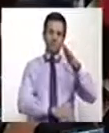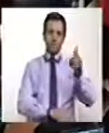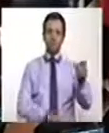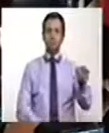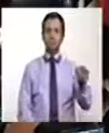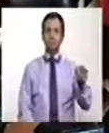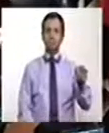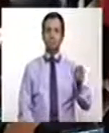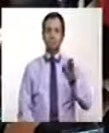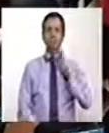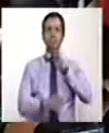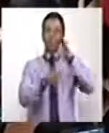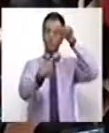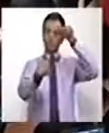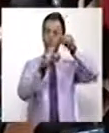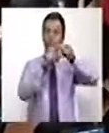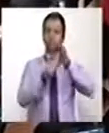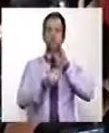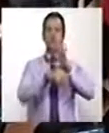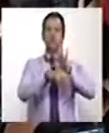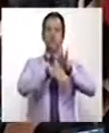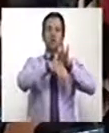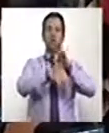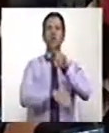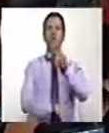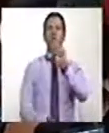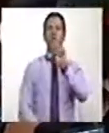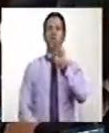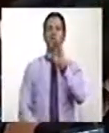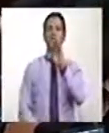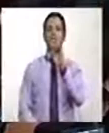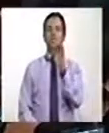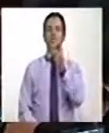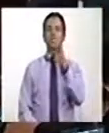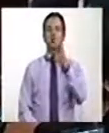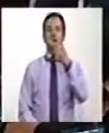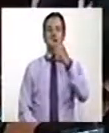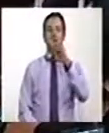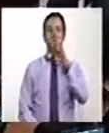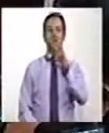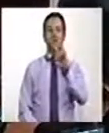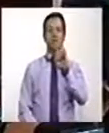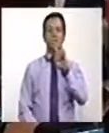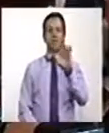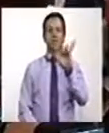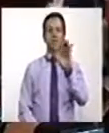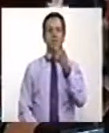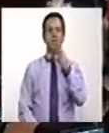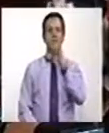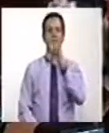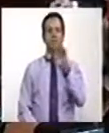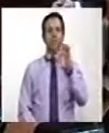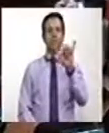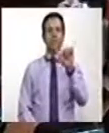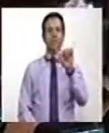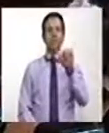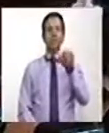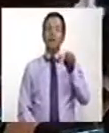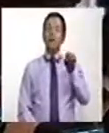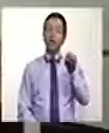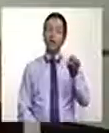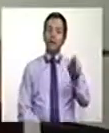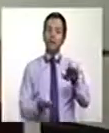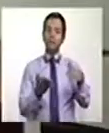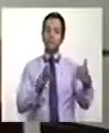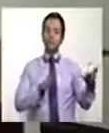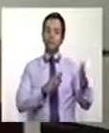en memoria del extinto doctor Fabio Echeverri Correa, que en paz descanse. Con